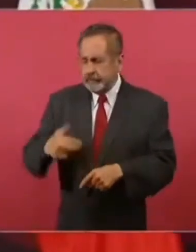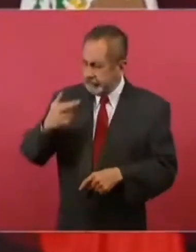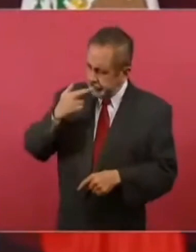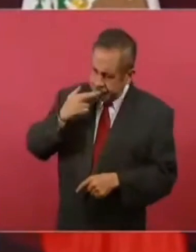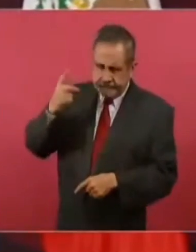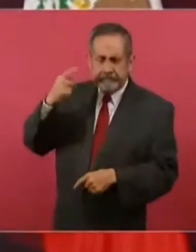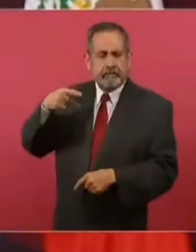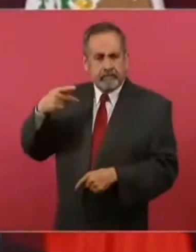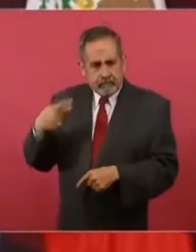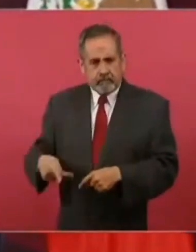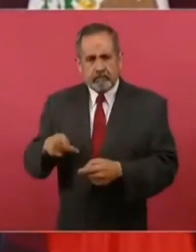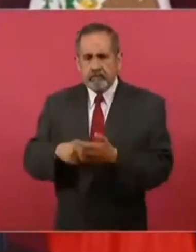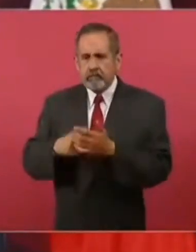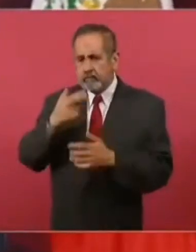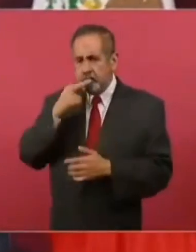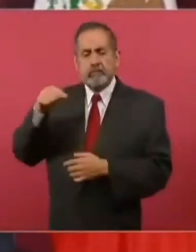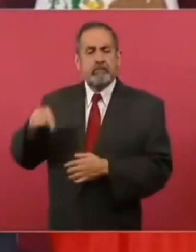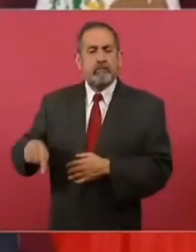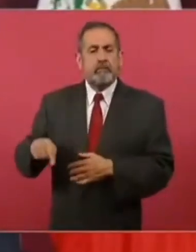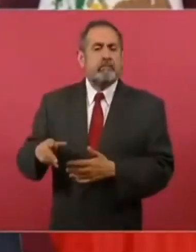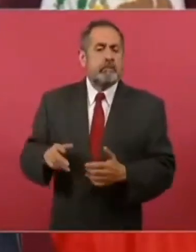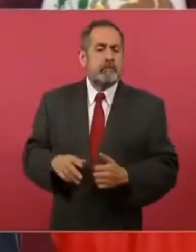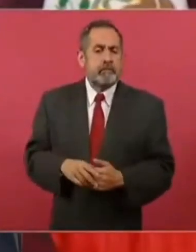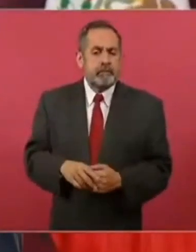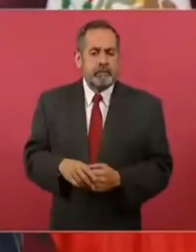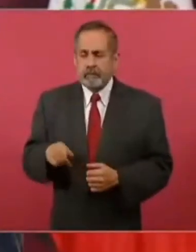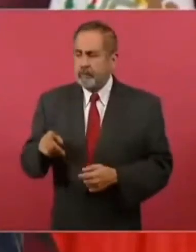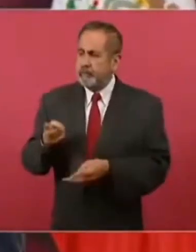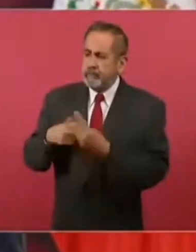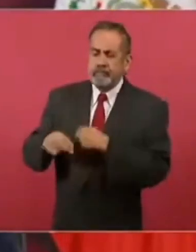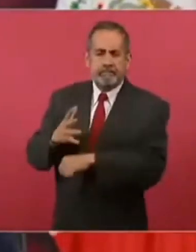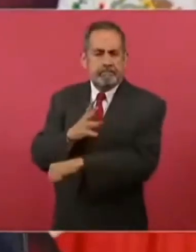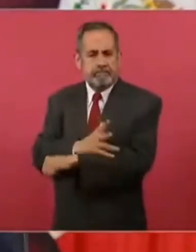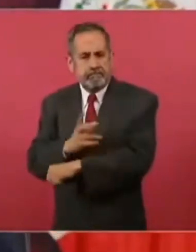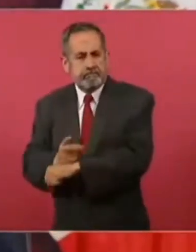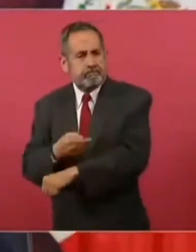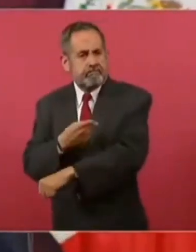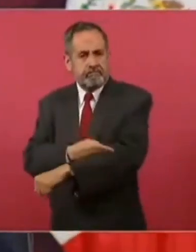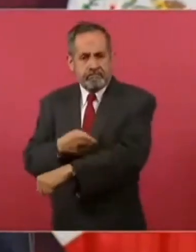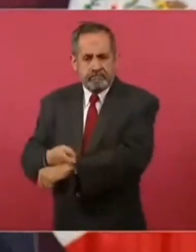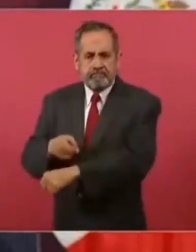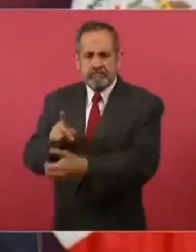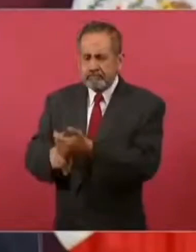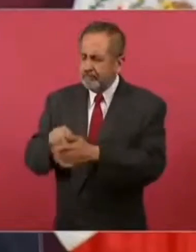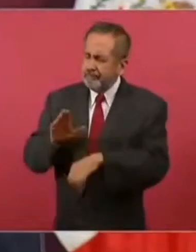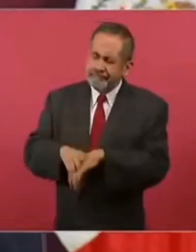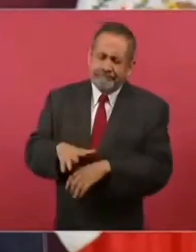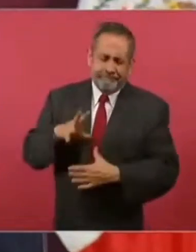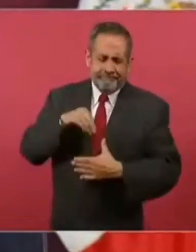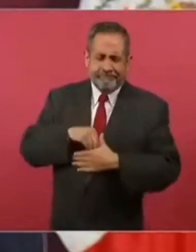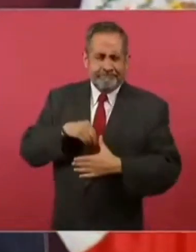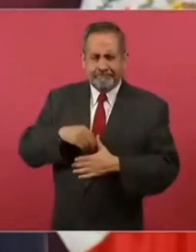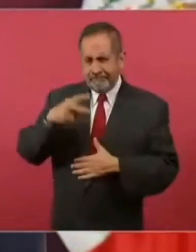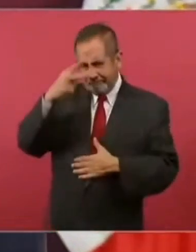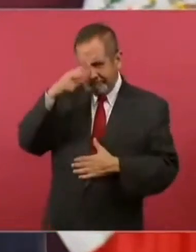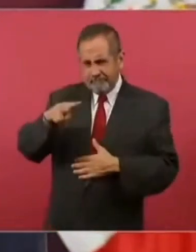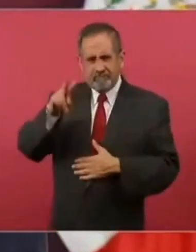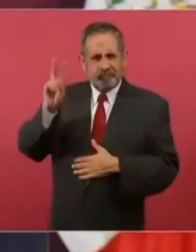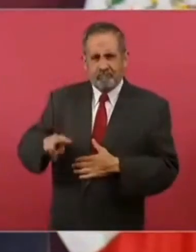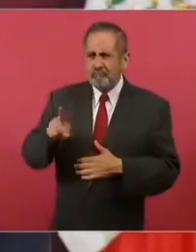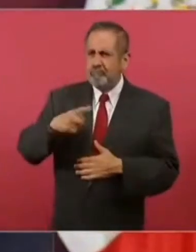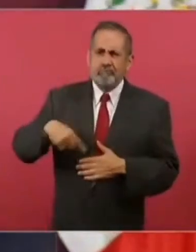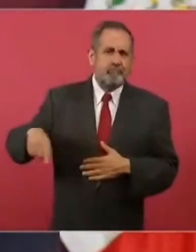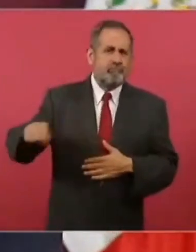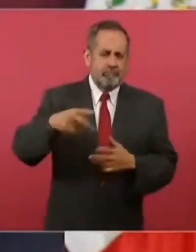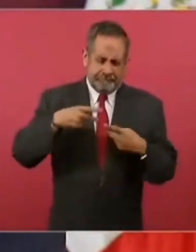mejor que tenemos de ahí viene la honestidad de nuestro pueblo la mayor riqueza de México es la honestidad